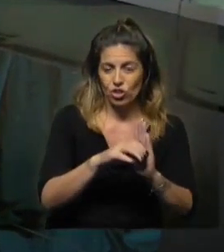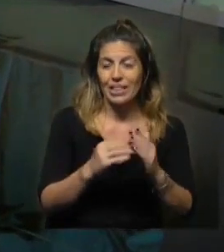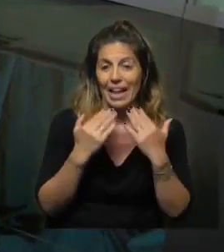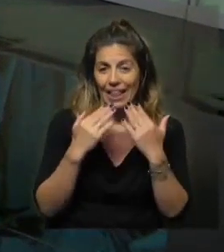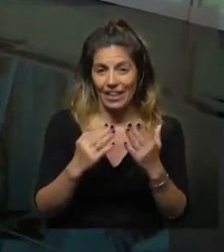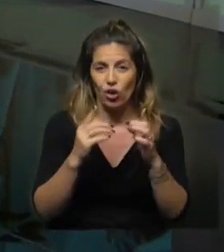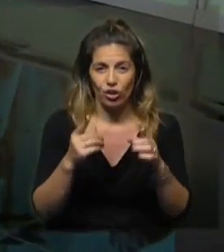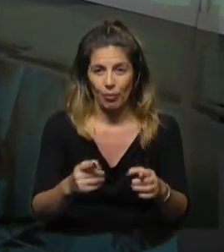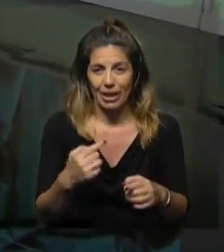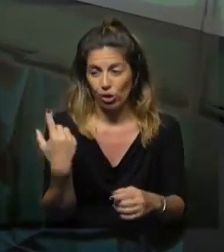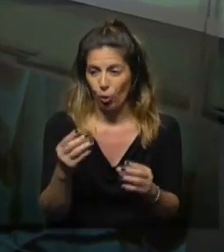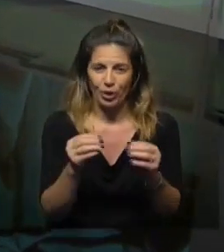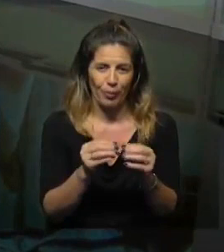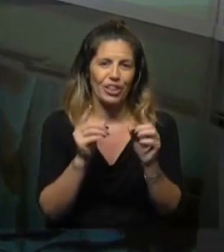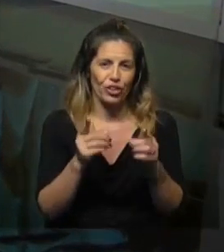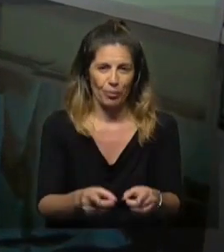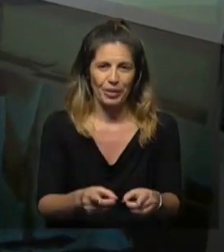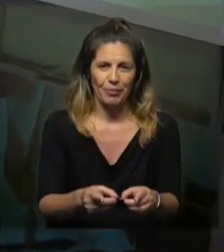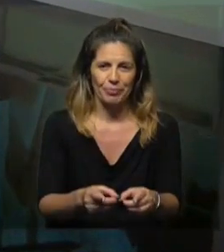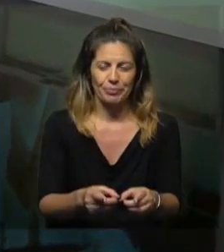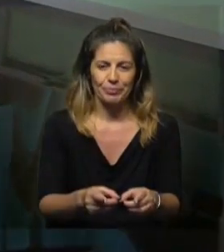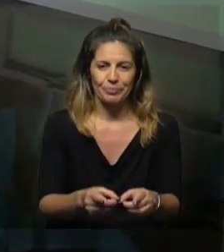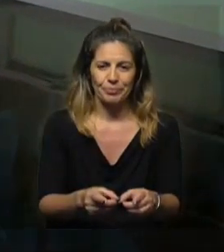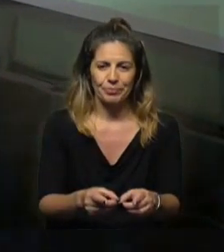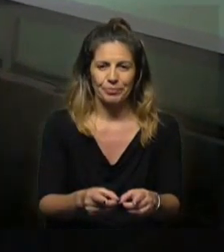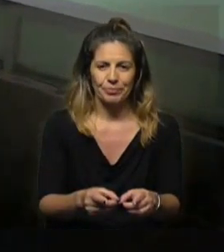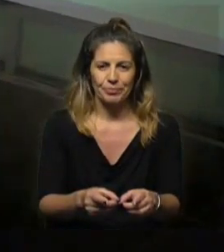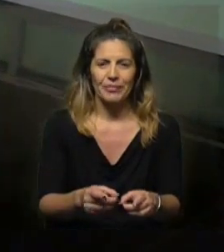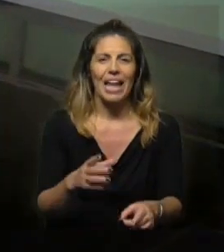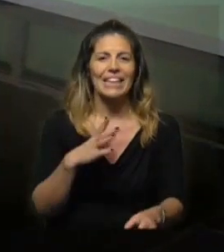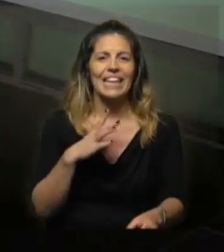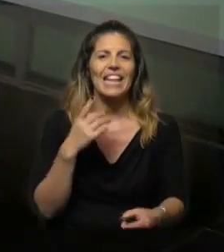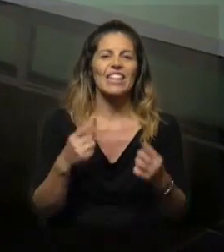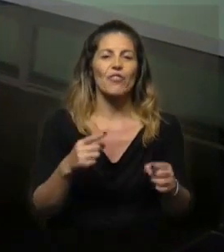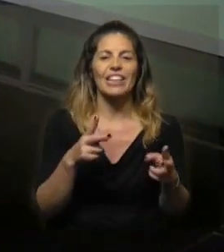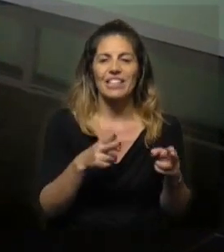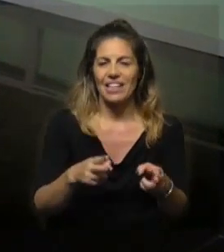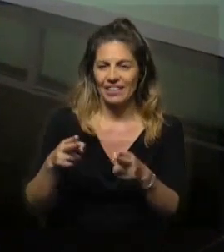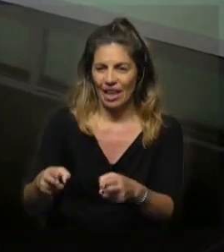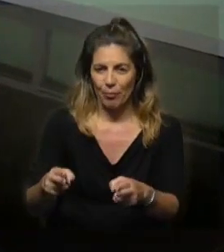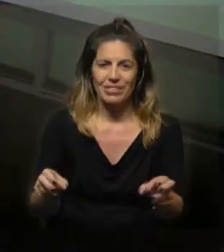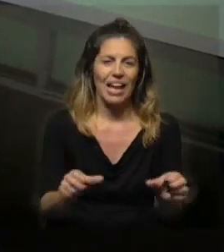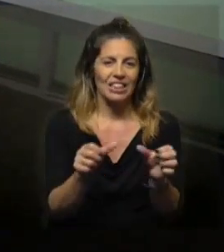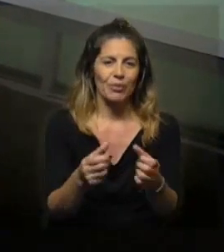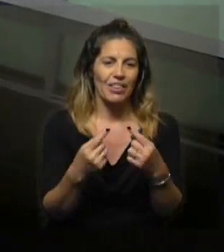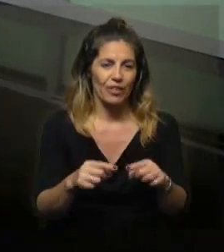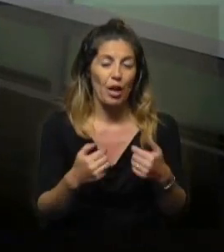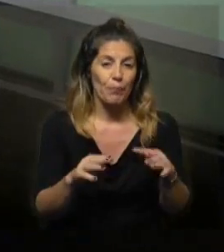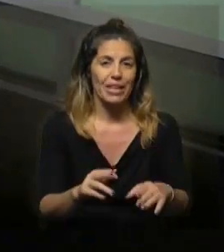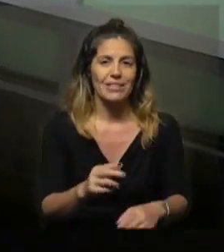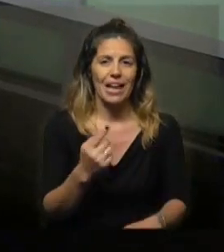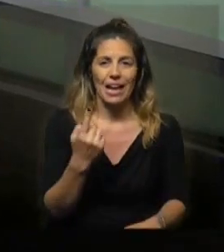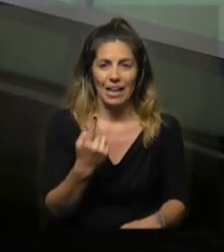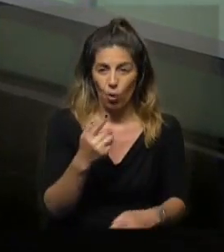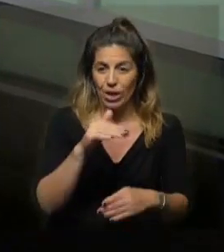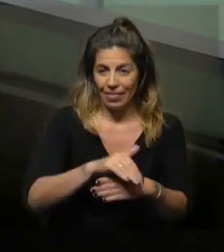también los quiero saludar a todos mis compañeros este bueno tiene diferentes etapas va a haber varias actividades comienza a las 13